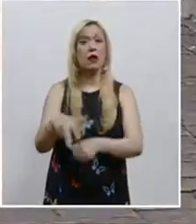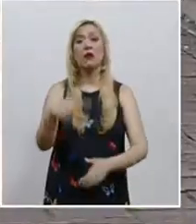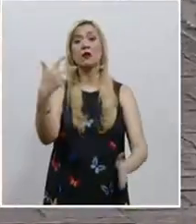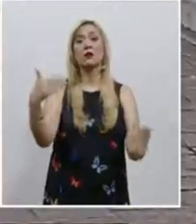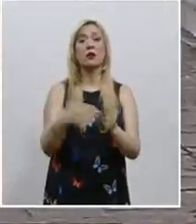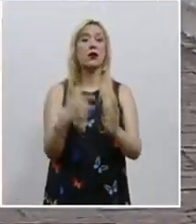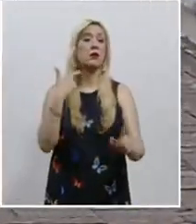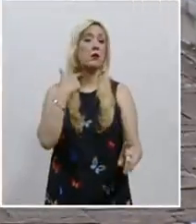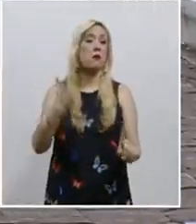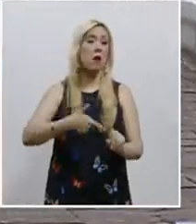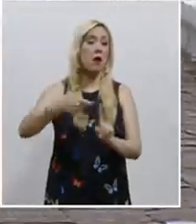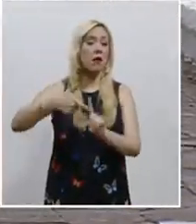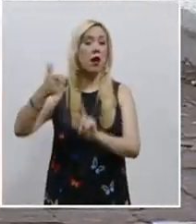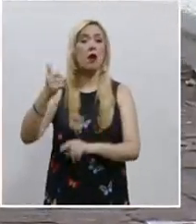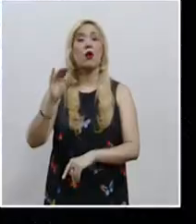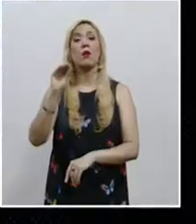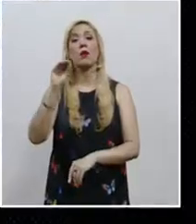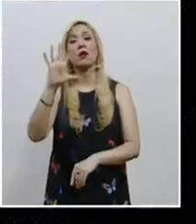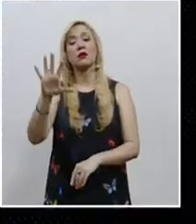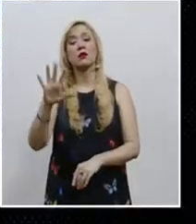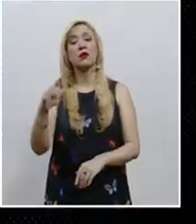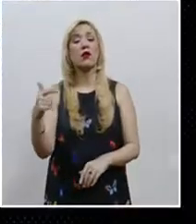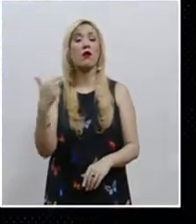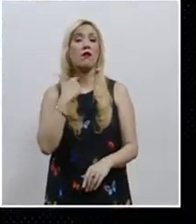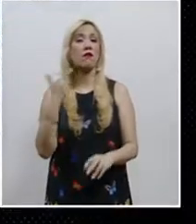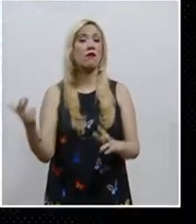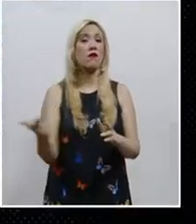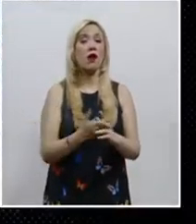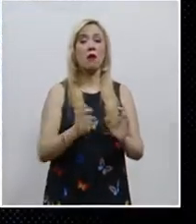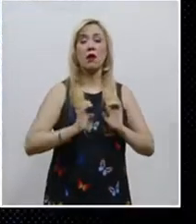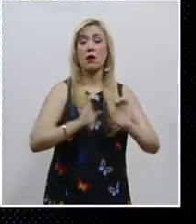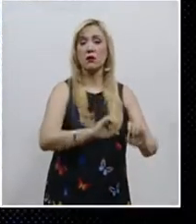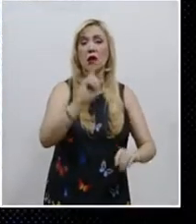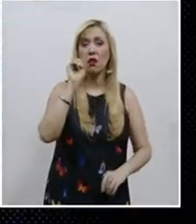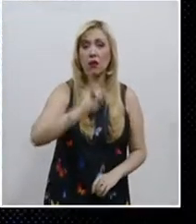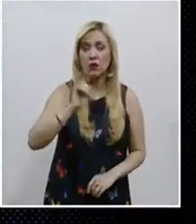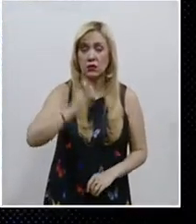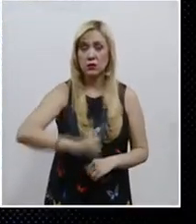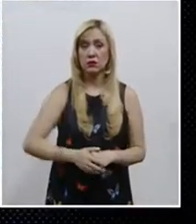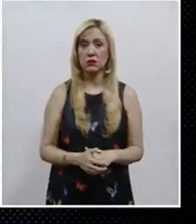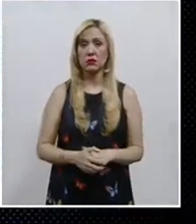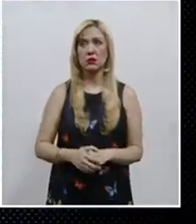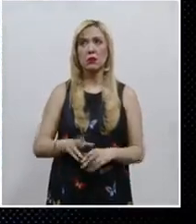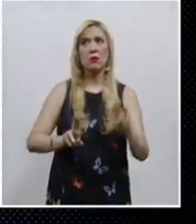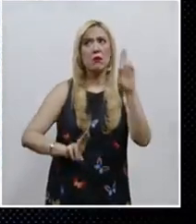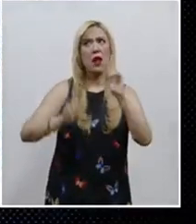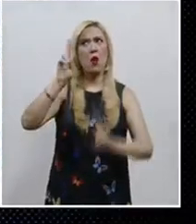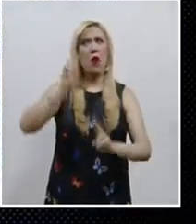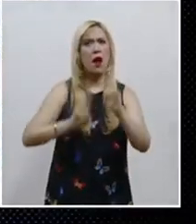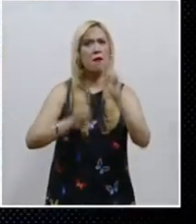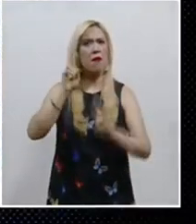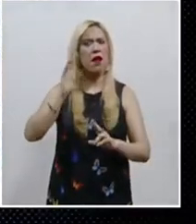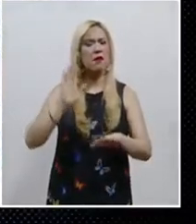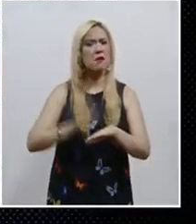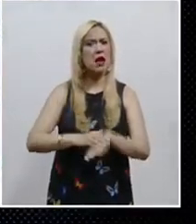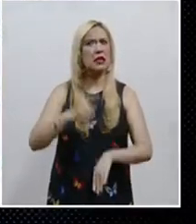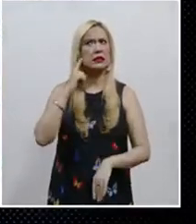y 95 feminicidios. Es particularmente en Naucalpan quien aporta una tendencia mayor de jóvenes